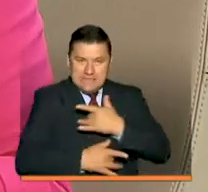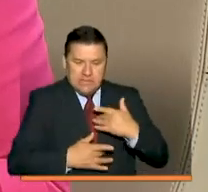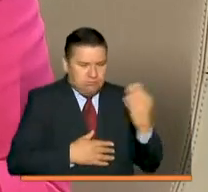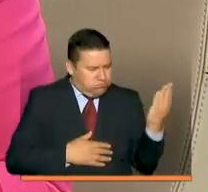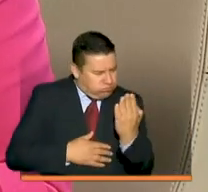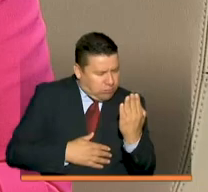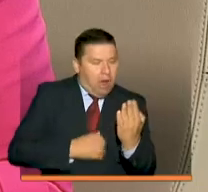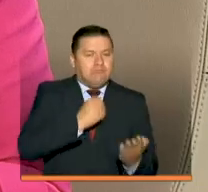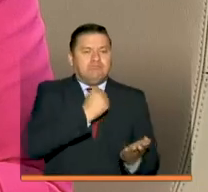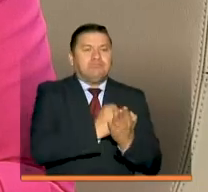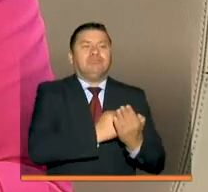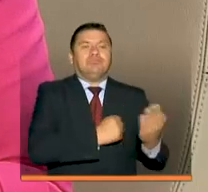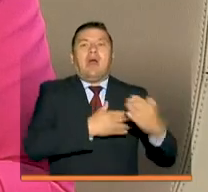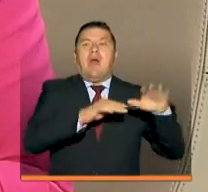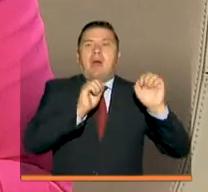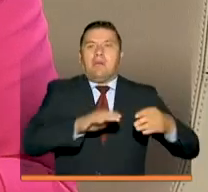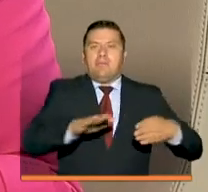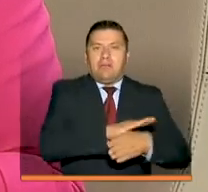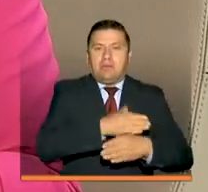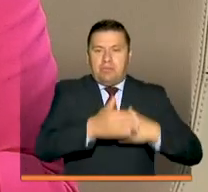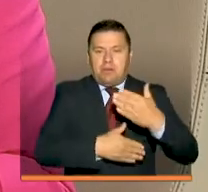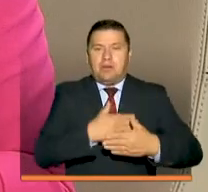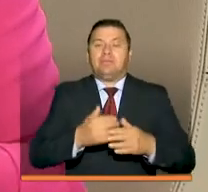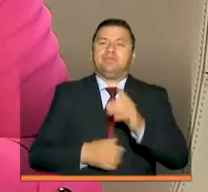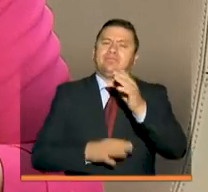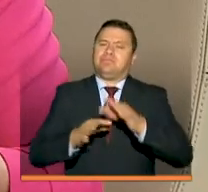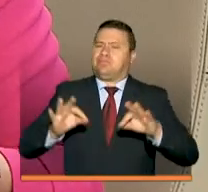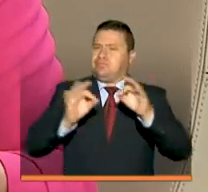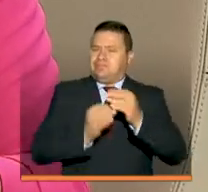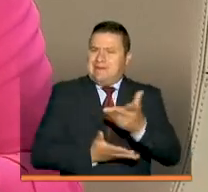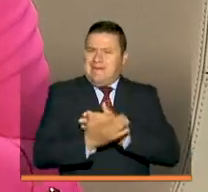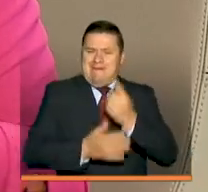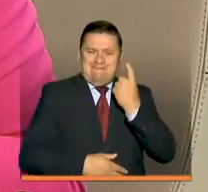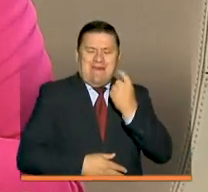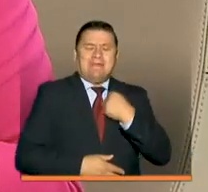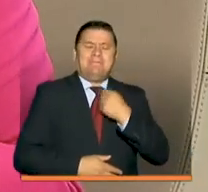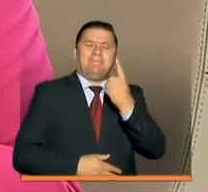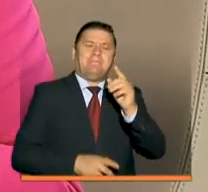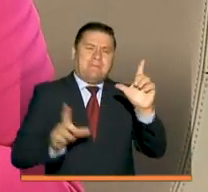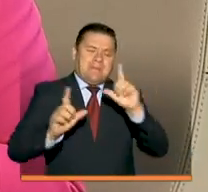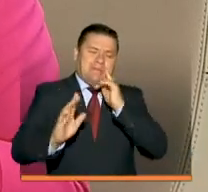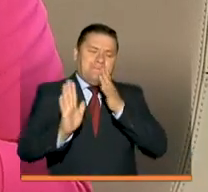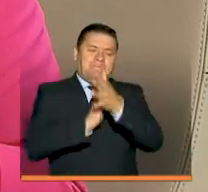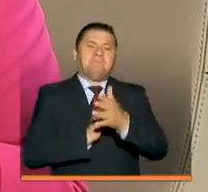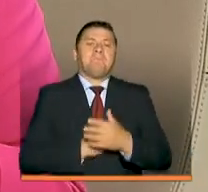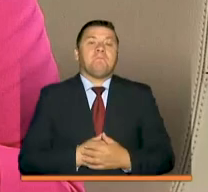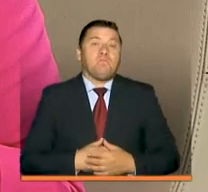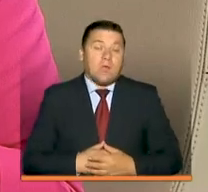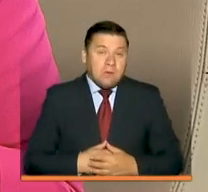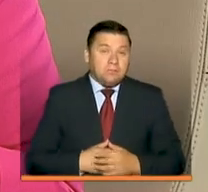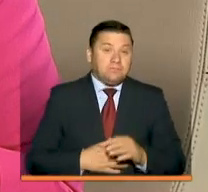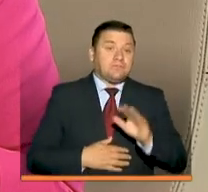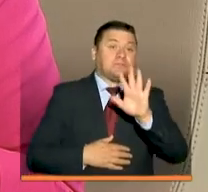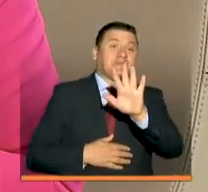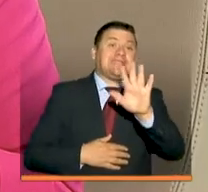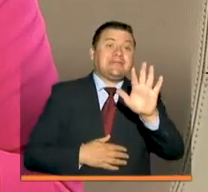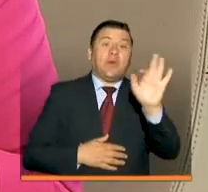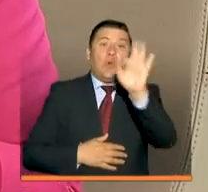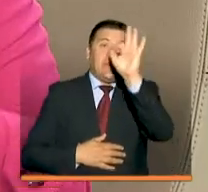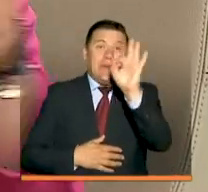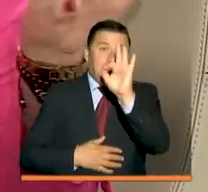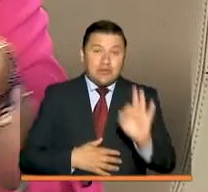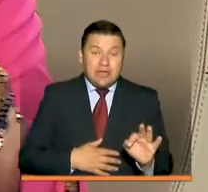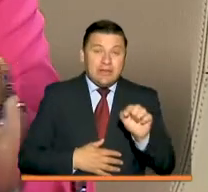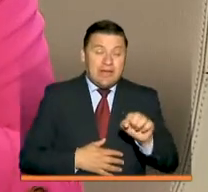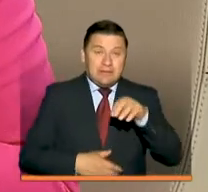para ir haciendo este retorno gradual, progresivo y seguro. Y un dato que no habíamos compartido, presidente, con los televidentes, y es que el 55%